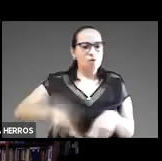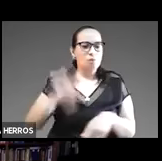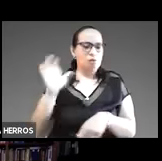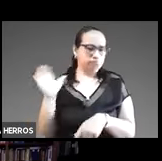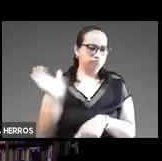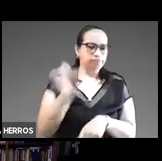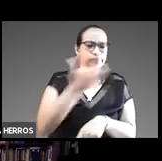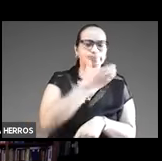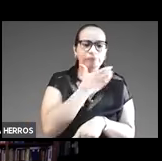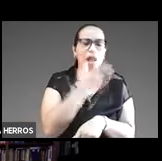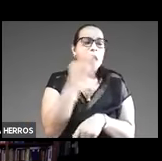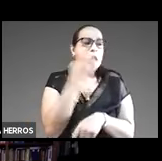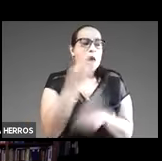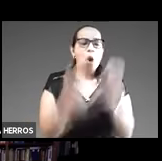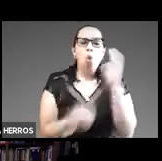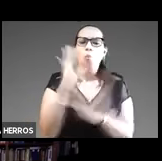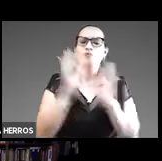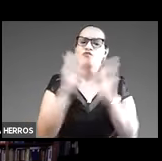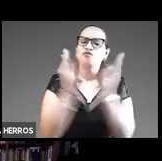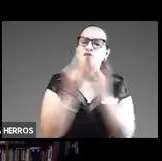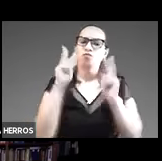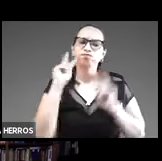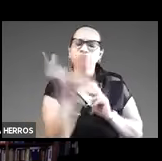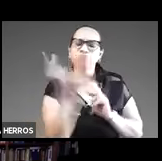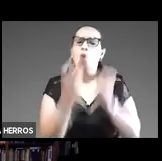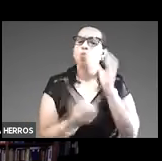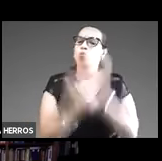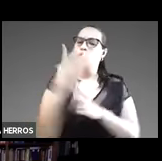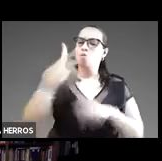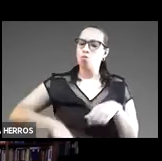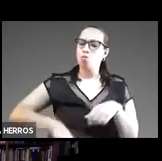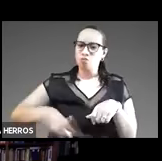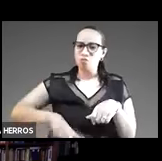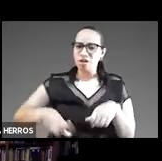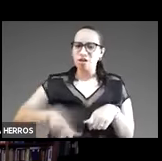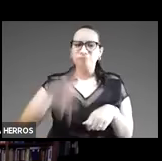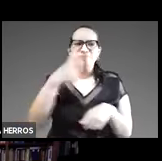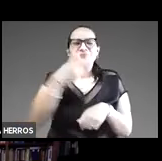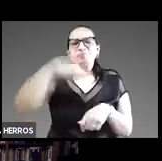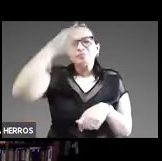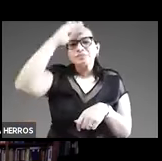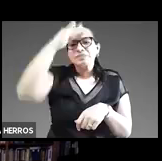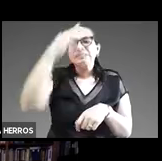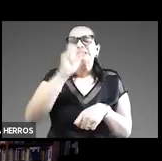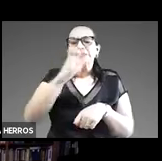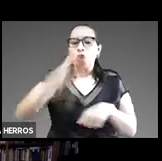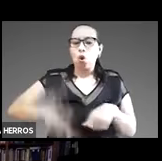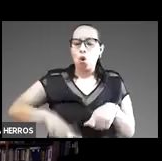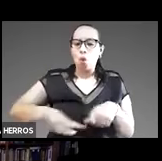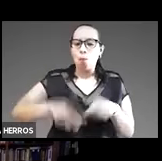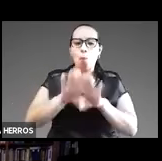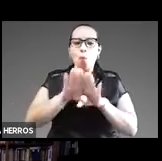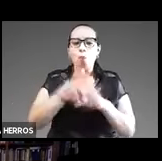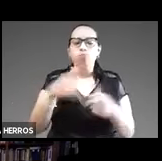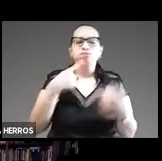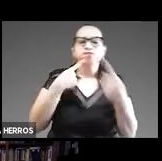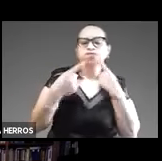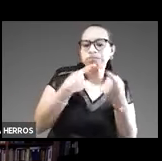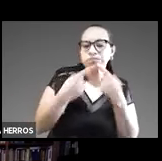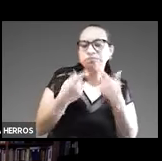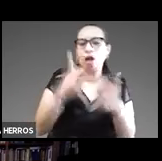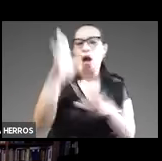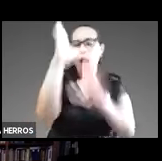hay una perspectiva de una nueva gobernanza, ¿no? Y pensando que la gobernanza son como estas interacciones y acuerdos que se